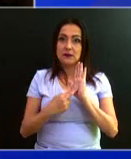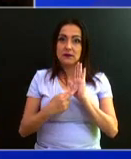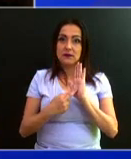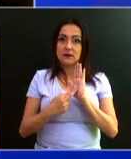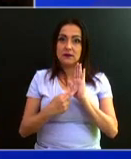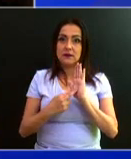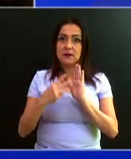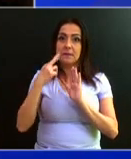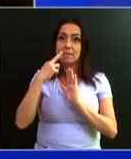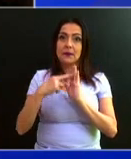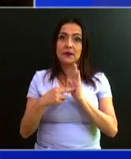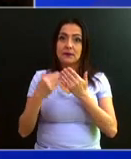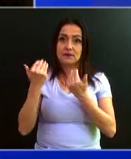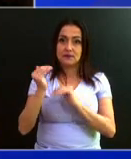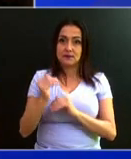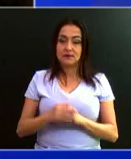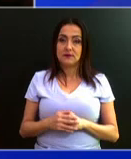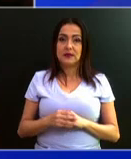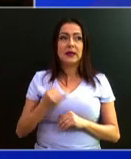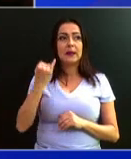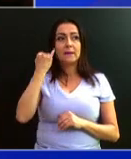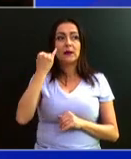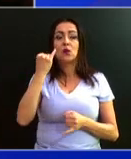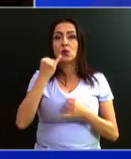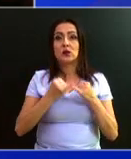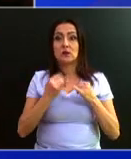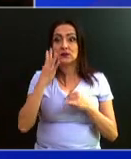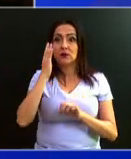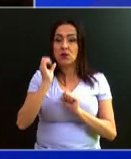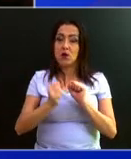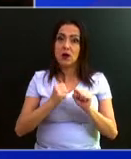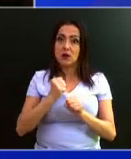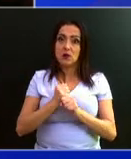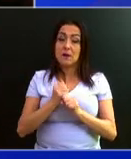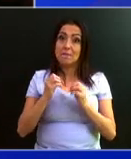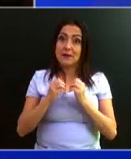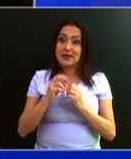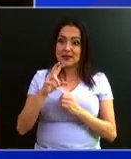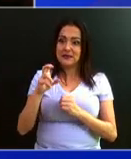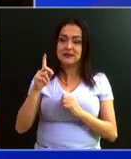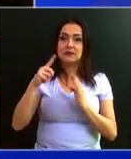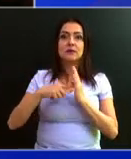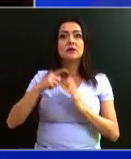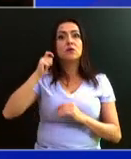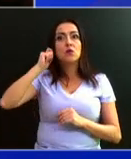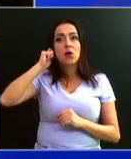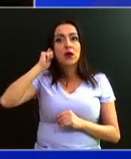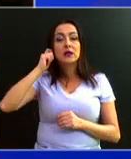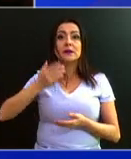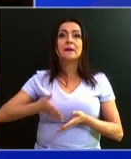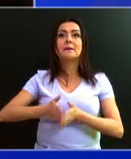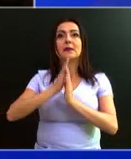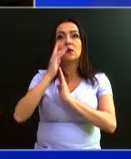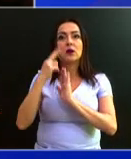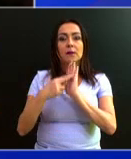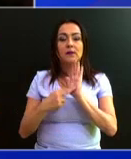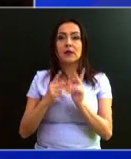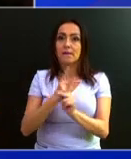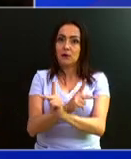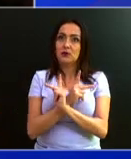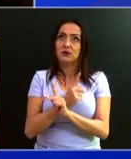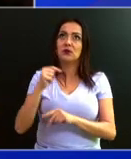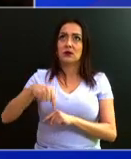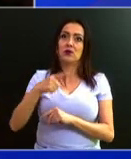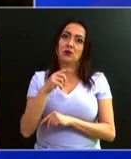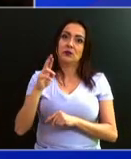cautelares, medidas también de restricción. Imagínense que en los últimos 5 años, más de 300.000 mujeres han solicitado una medida de protección en nuestro